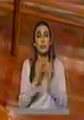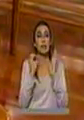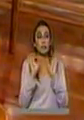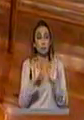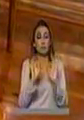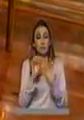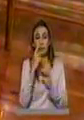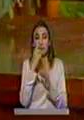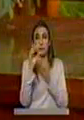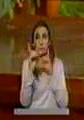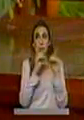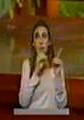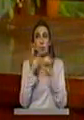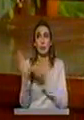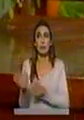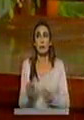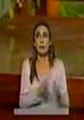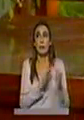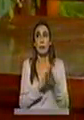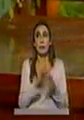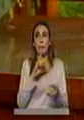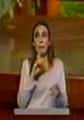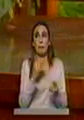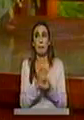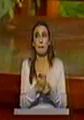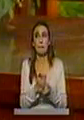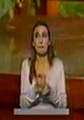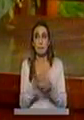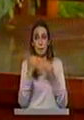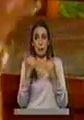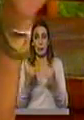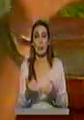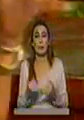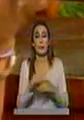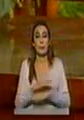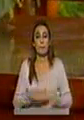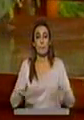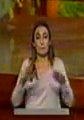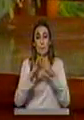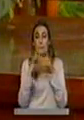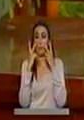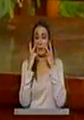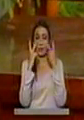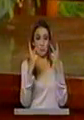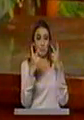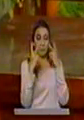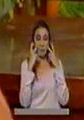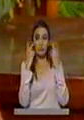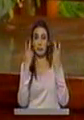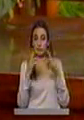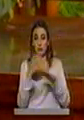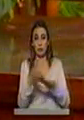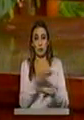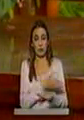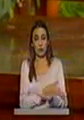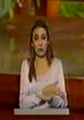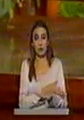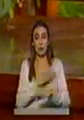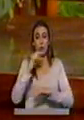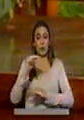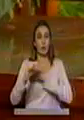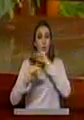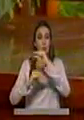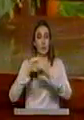este conversatorio. Realmente quiero decirle que yo he visto cómo ha evolucionado realmente el